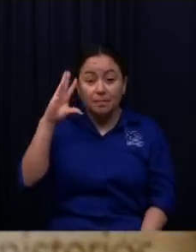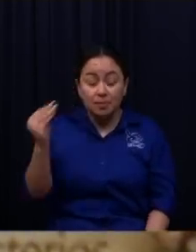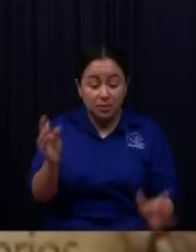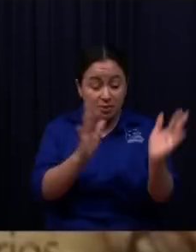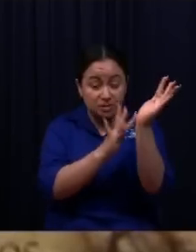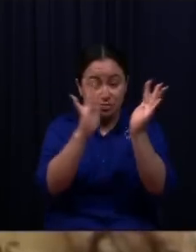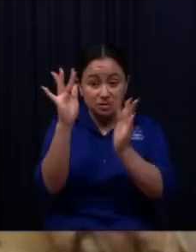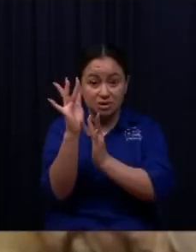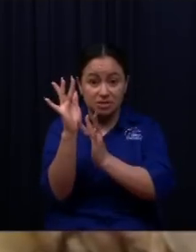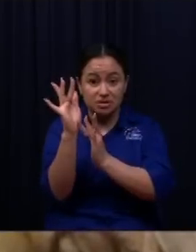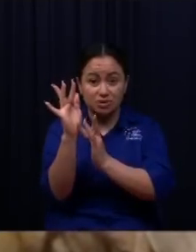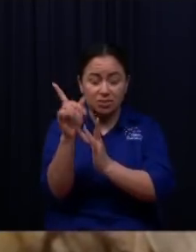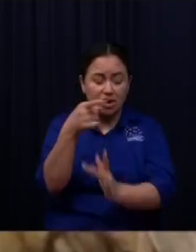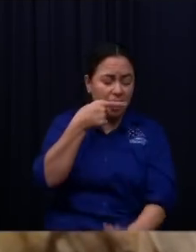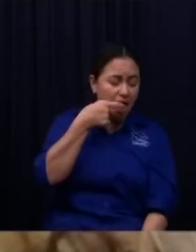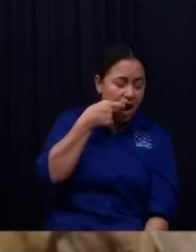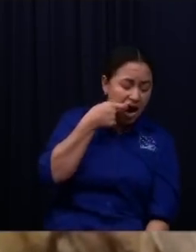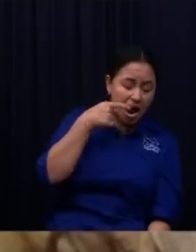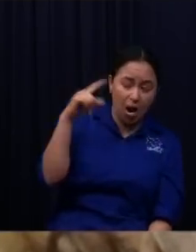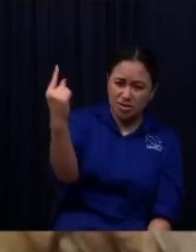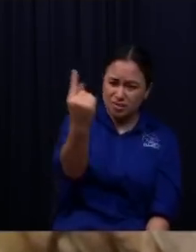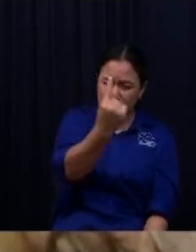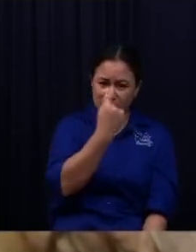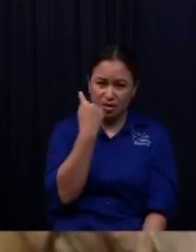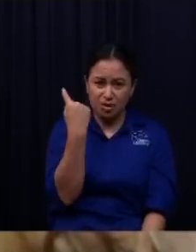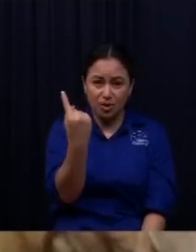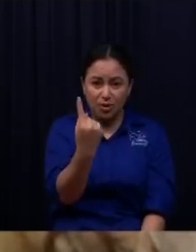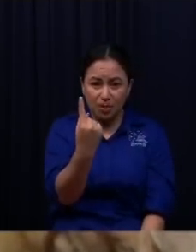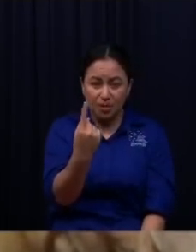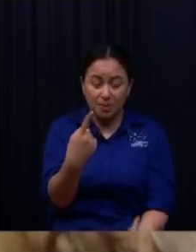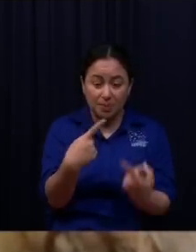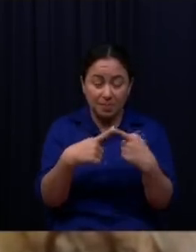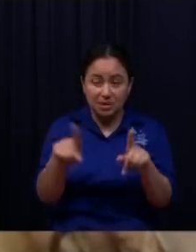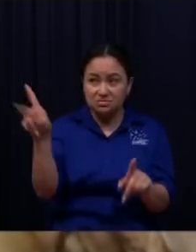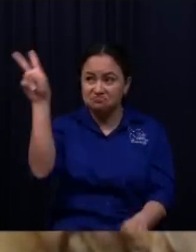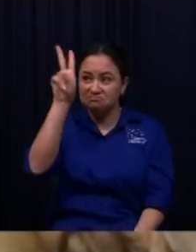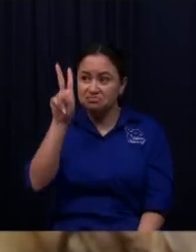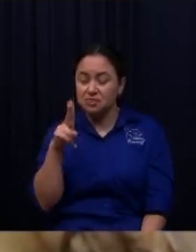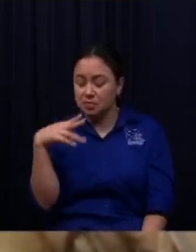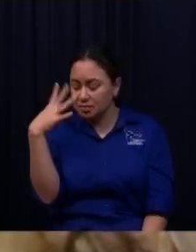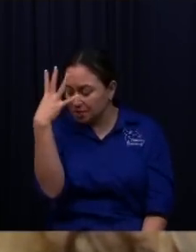Entonces, ahora mire lo que tengo. Por tanto,